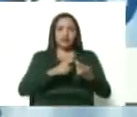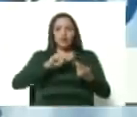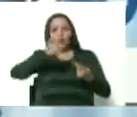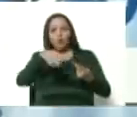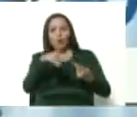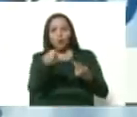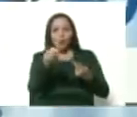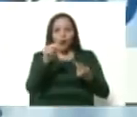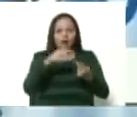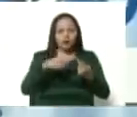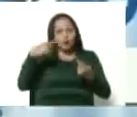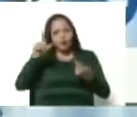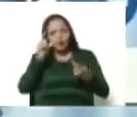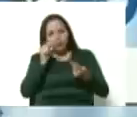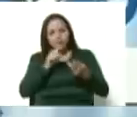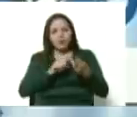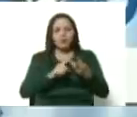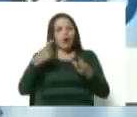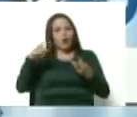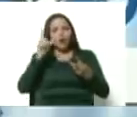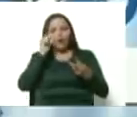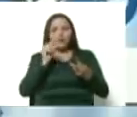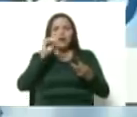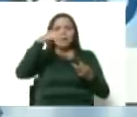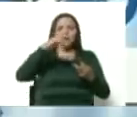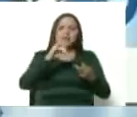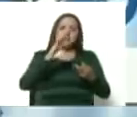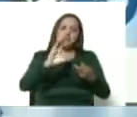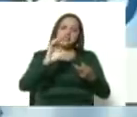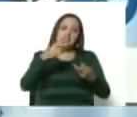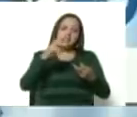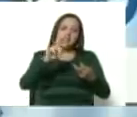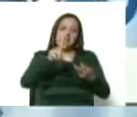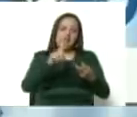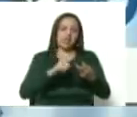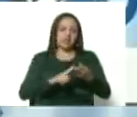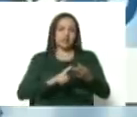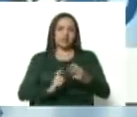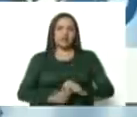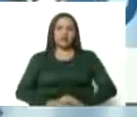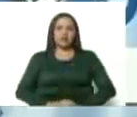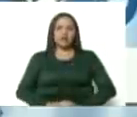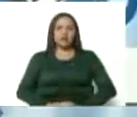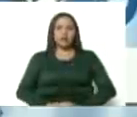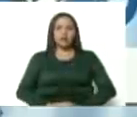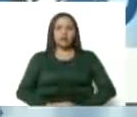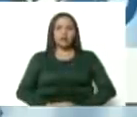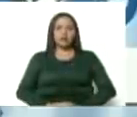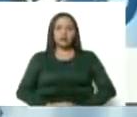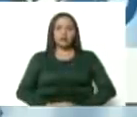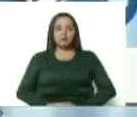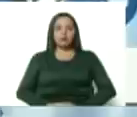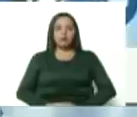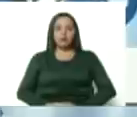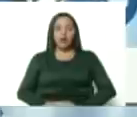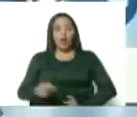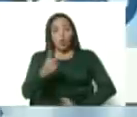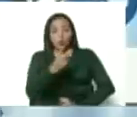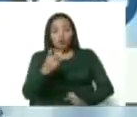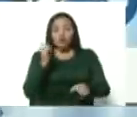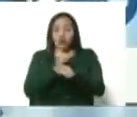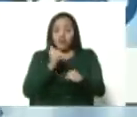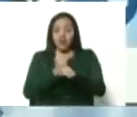Infante y Michel Giuseppe del Vecchio David, ambos empleados